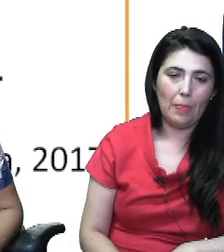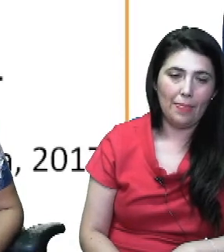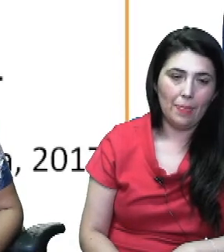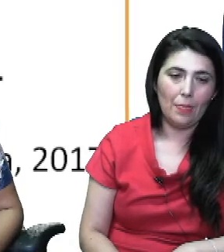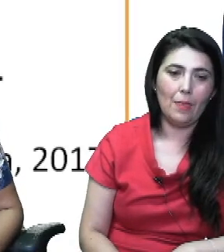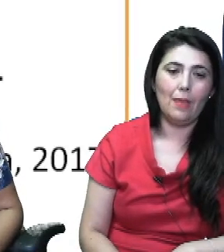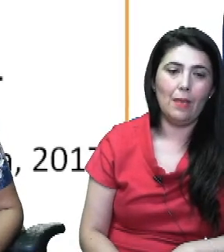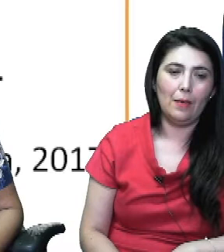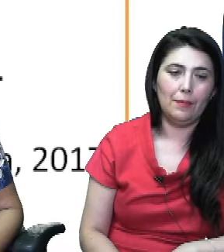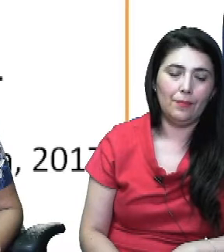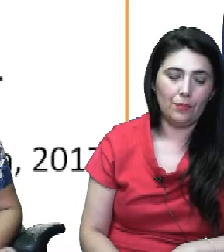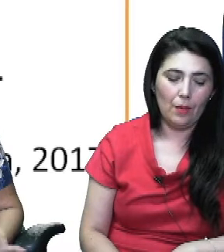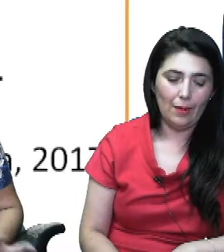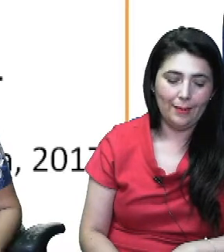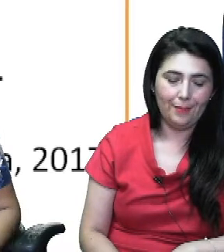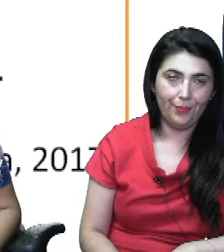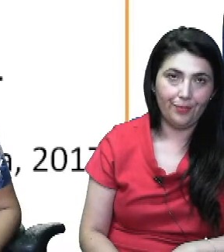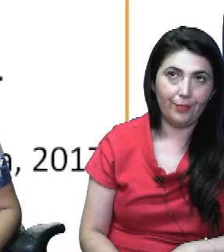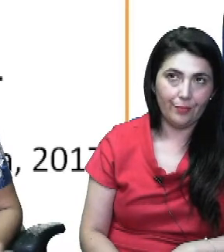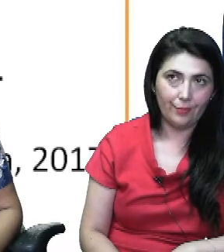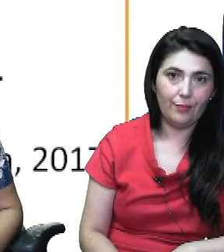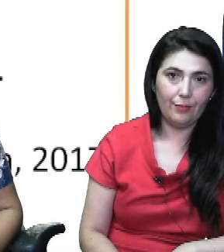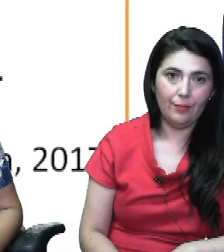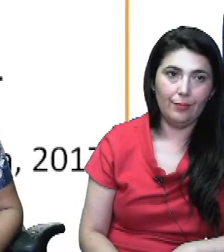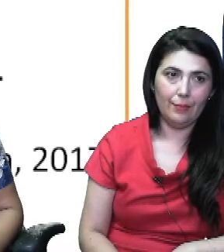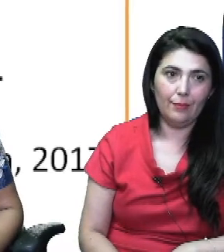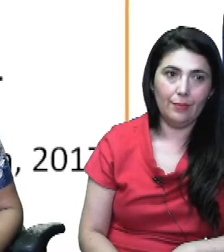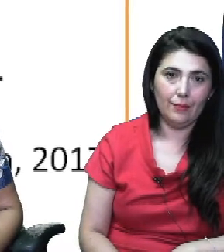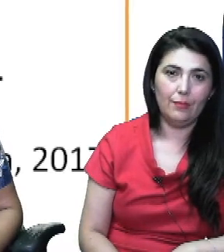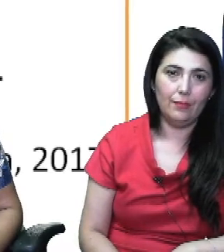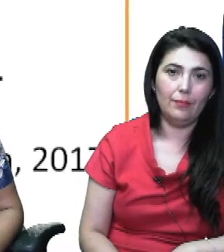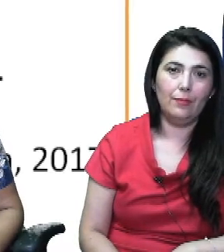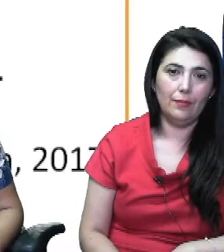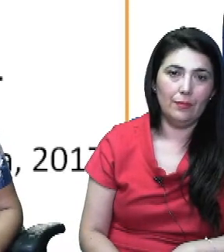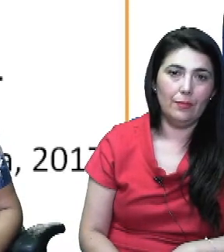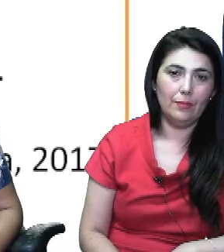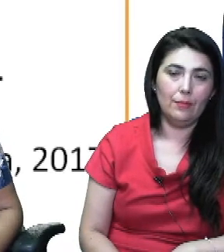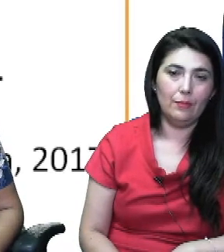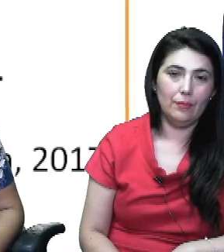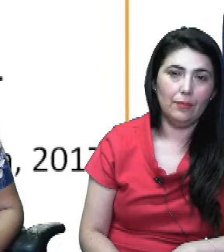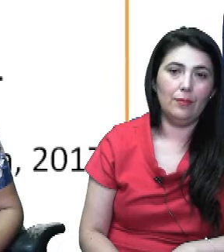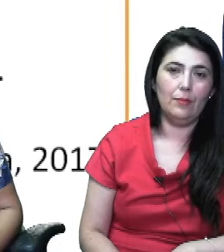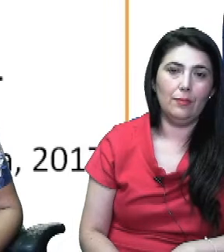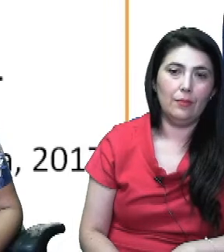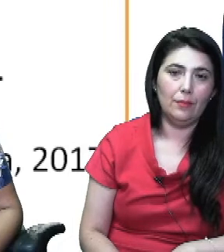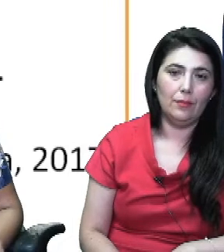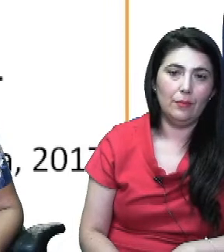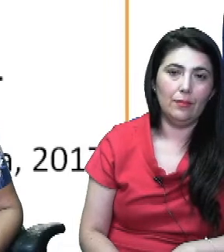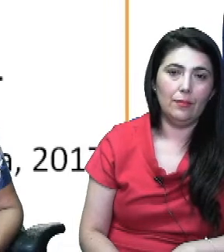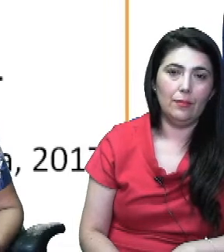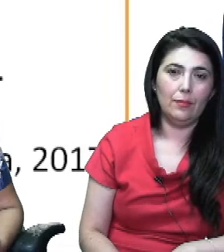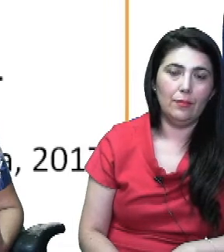sobre el evento o también aversión a elementos, ¿cierto?, que le recuerden el evento vivido, entre